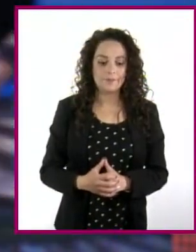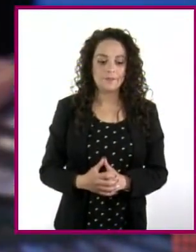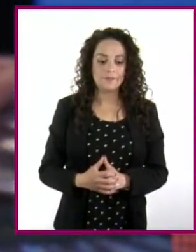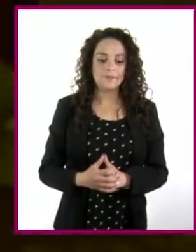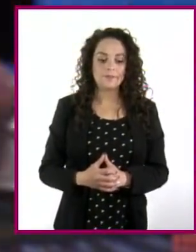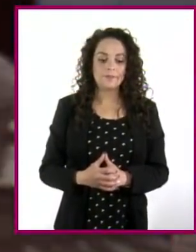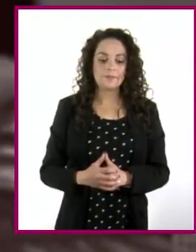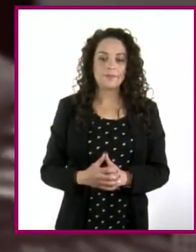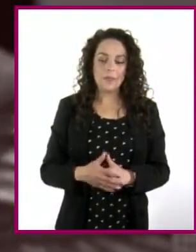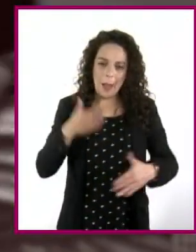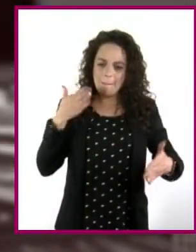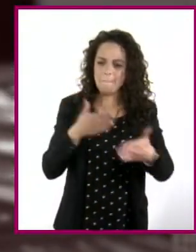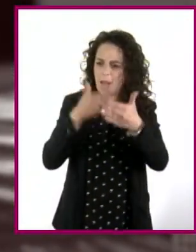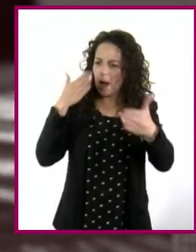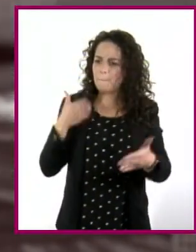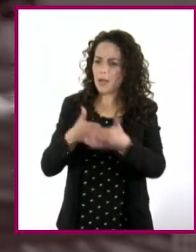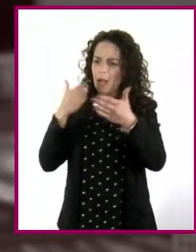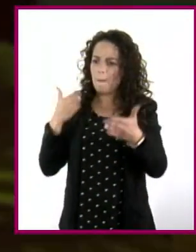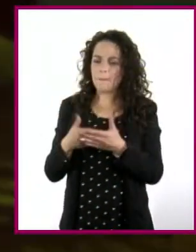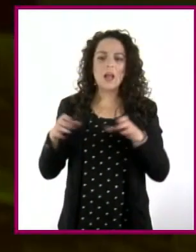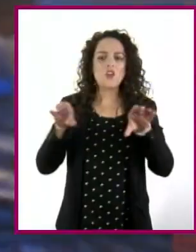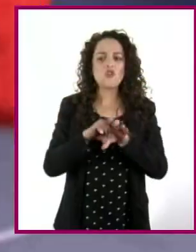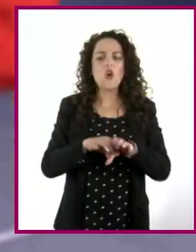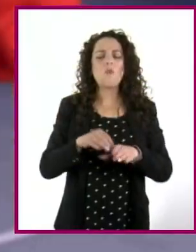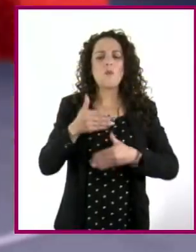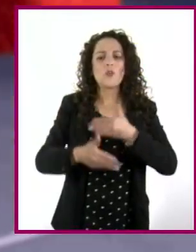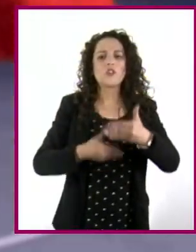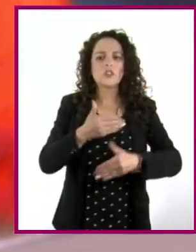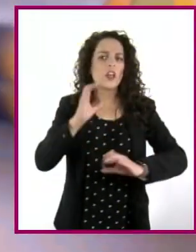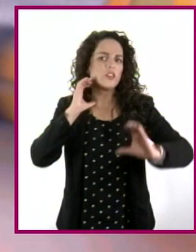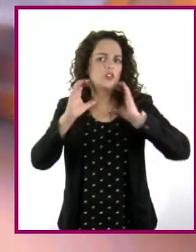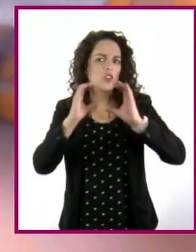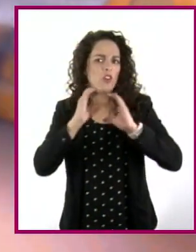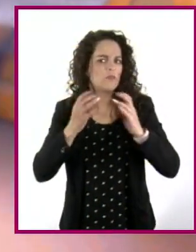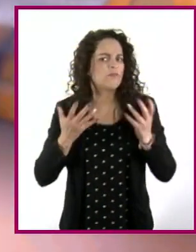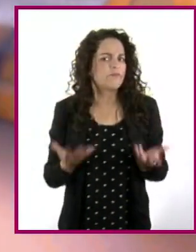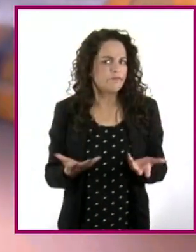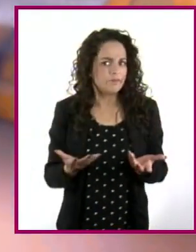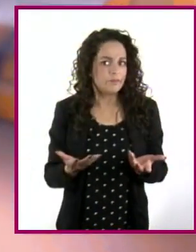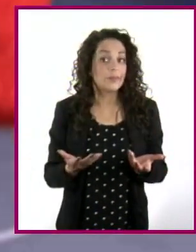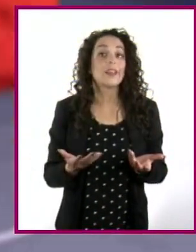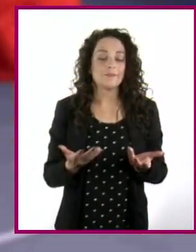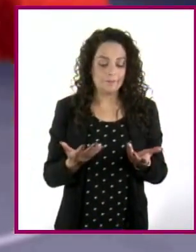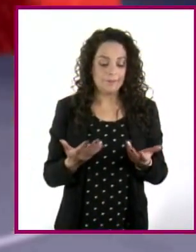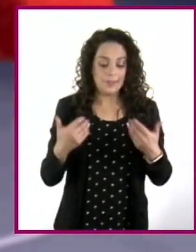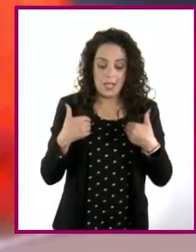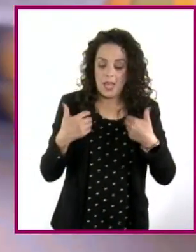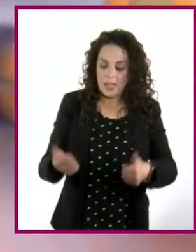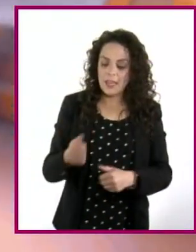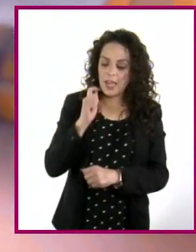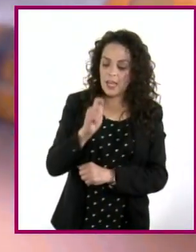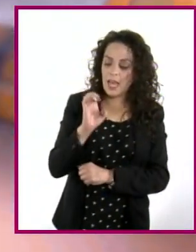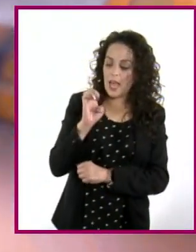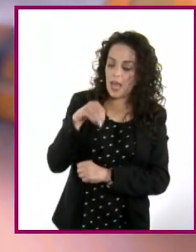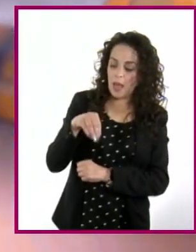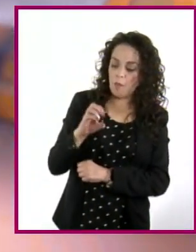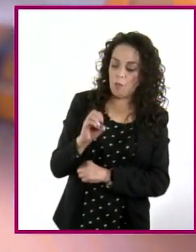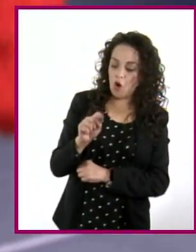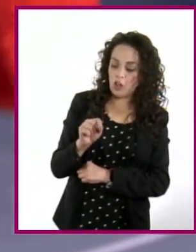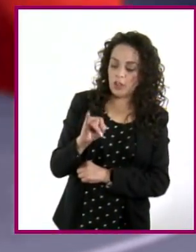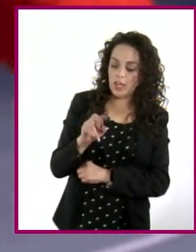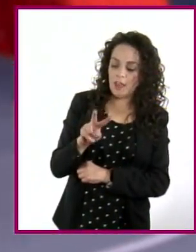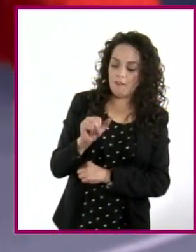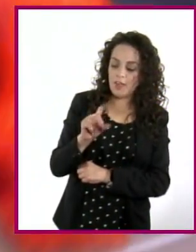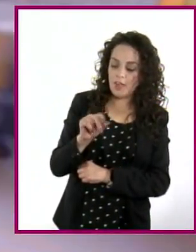¿Cuáles son las barreras del proceso comunicativo interpersonal? La emotividad, entendida en este contexto como las reacciones